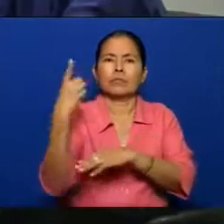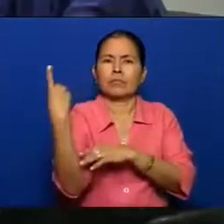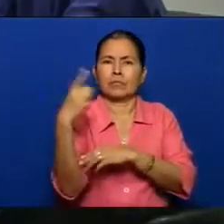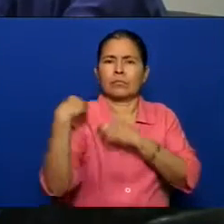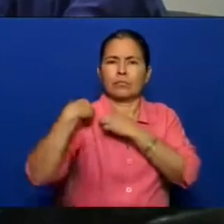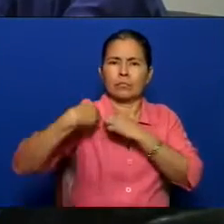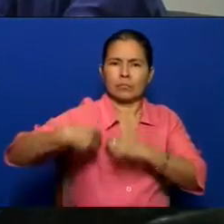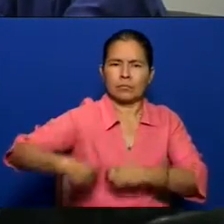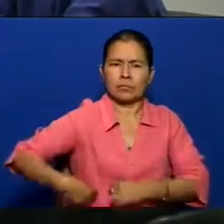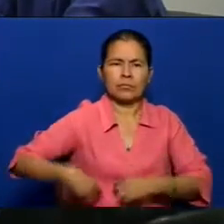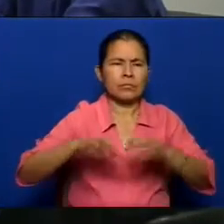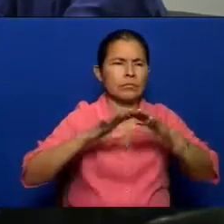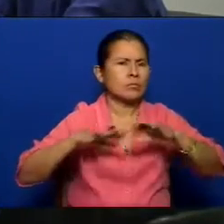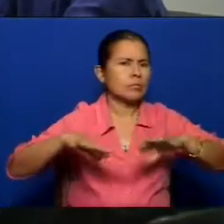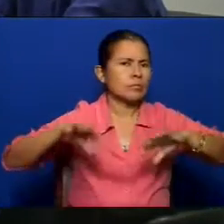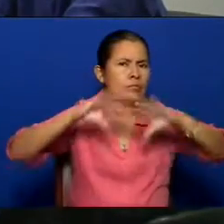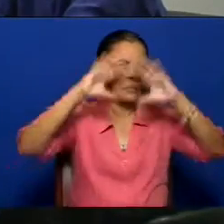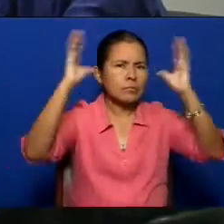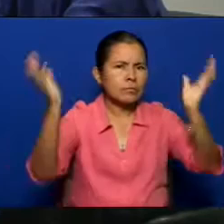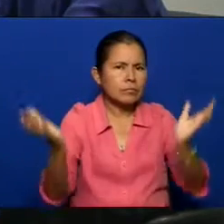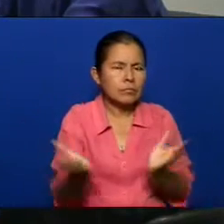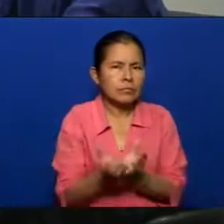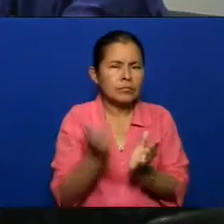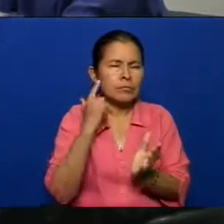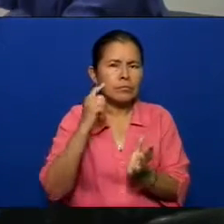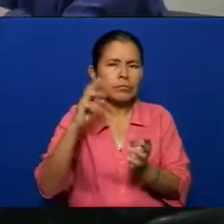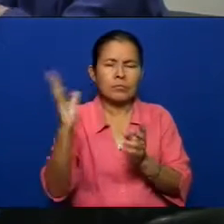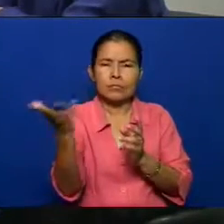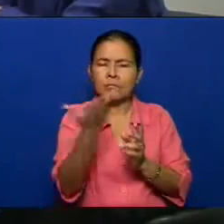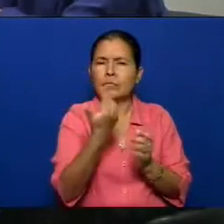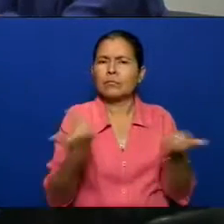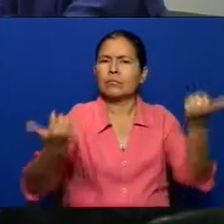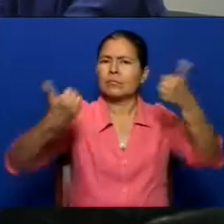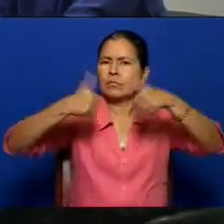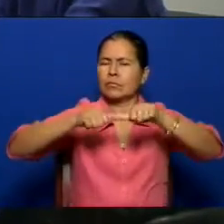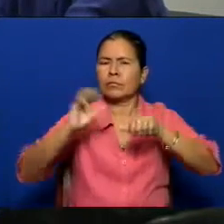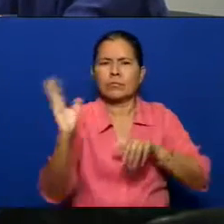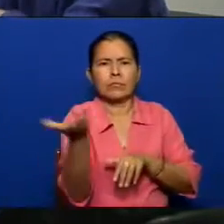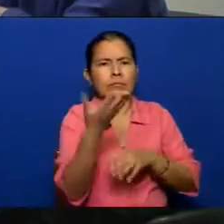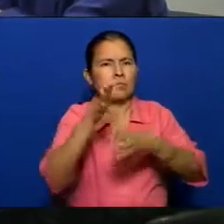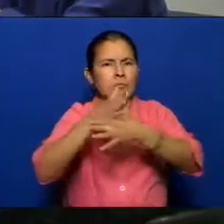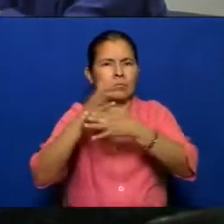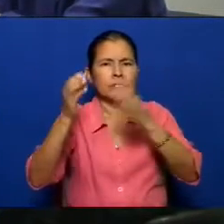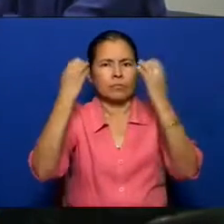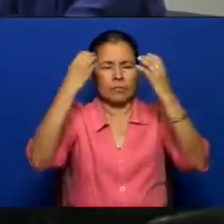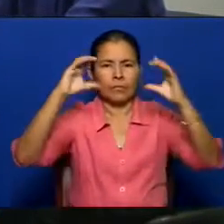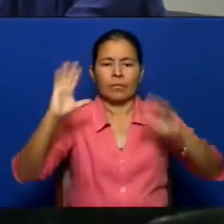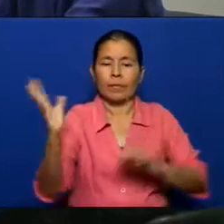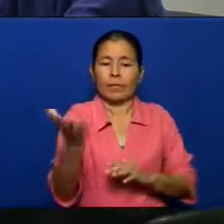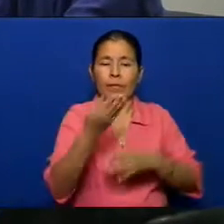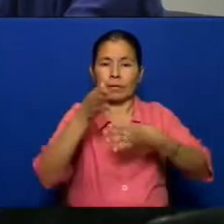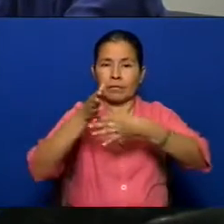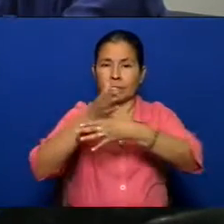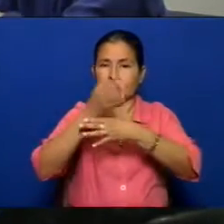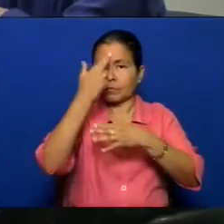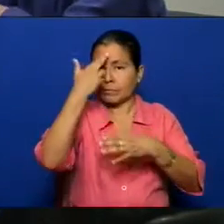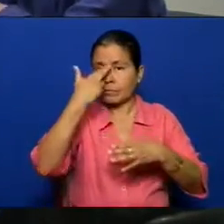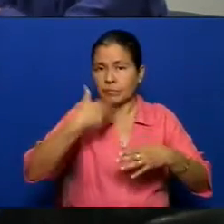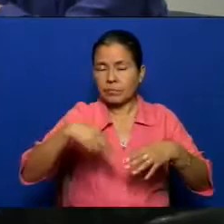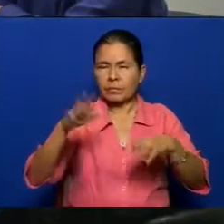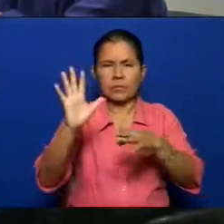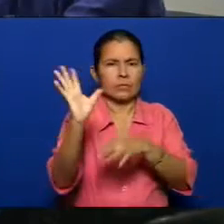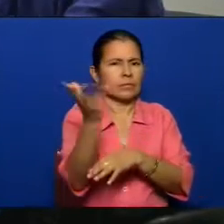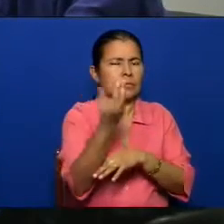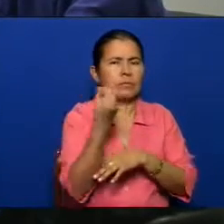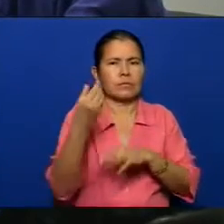más consenso tiene a nivel universal. Todas las culturas, todas las expresiones religiosas,